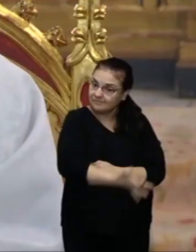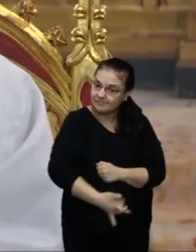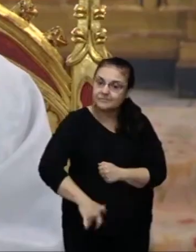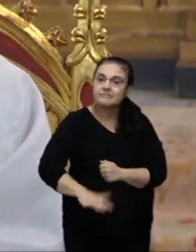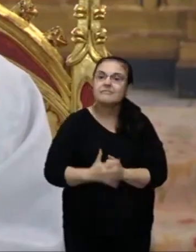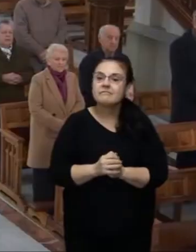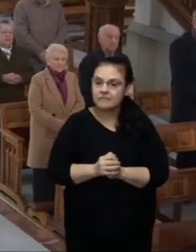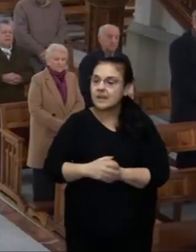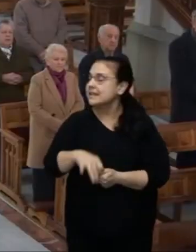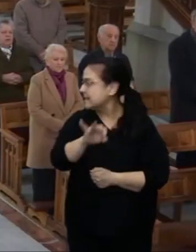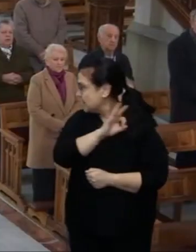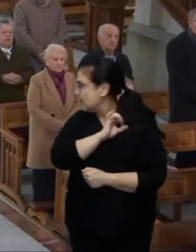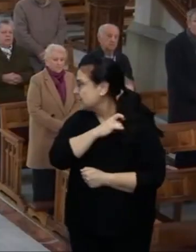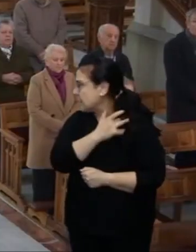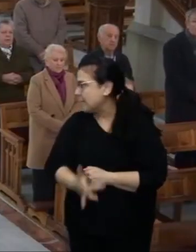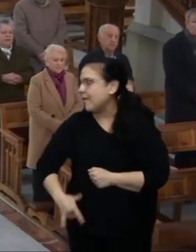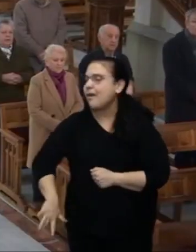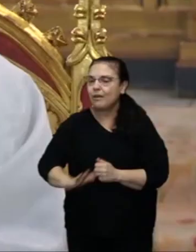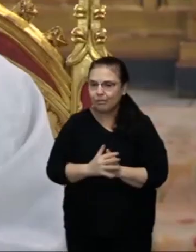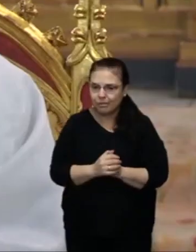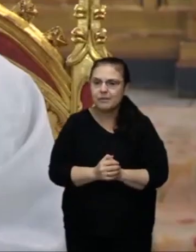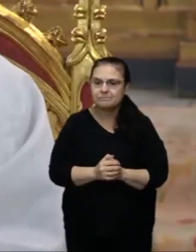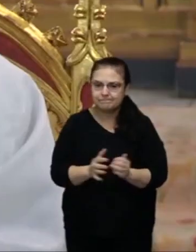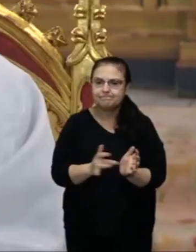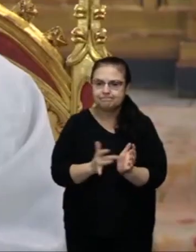Señor, ten piedad.